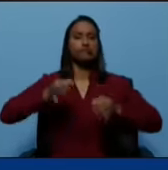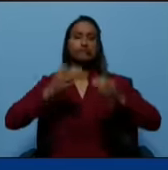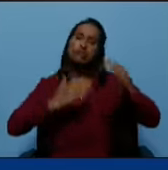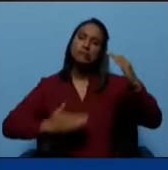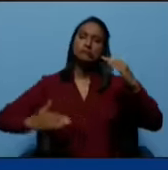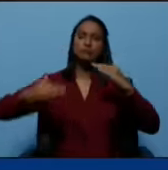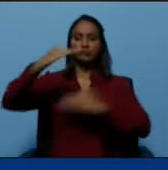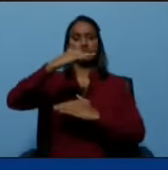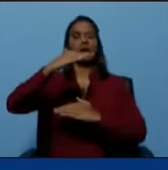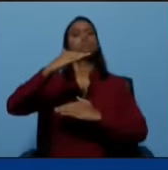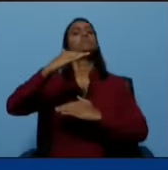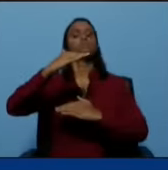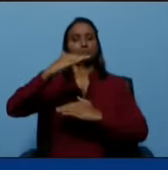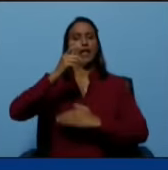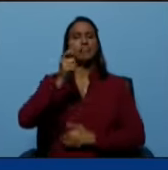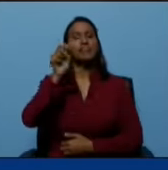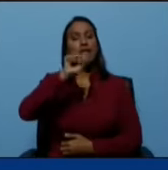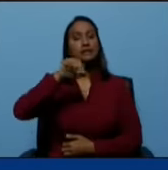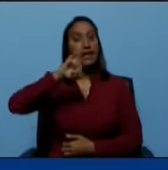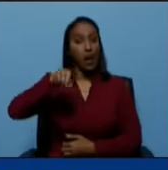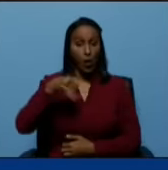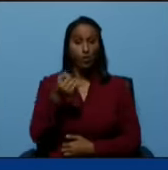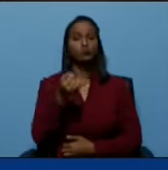Expediente número